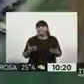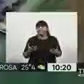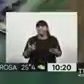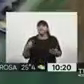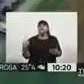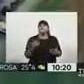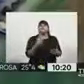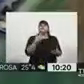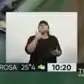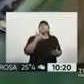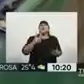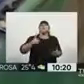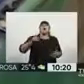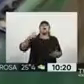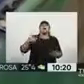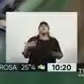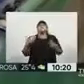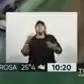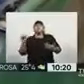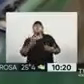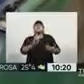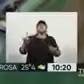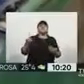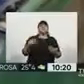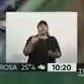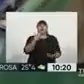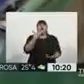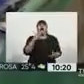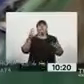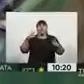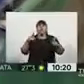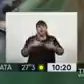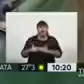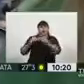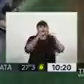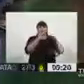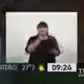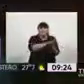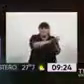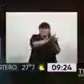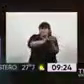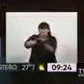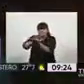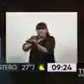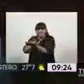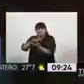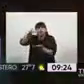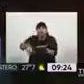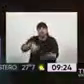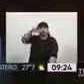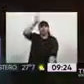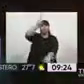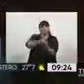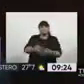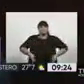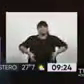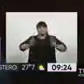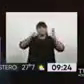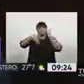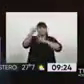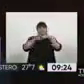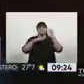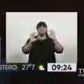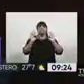qué meritocracia y de qué esfuerzo podemos hablar si no existe igualdad de oportunidades? Hoy hay un nuevo edificio y también una